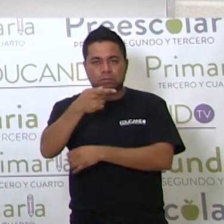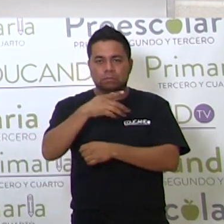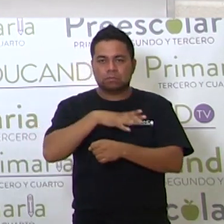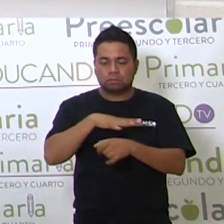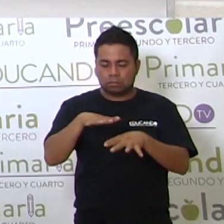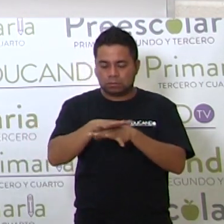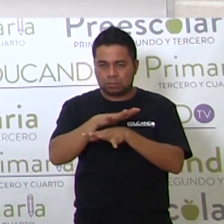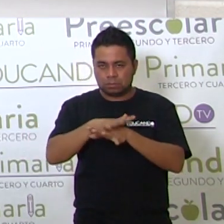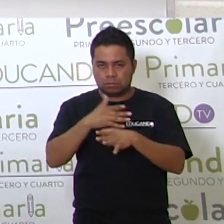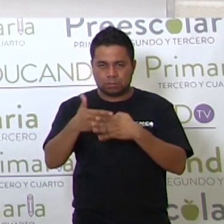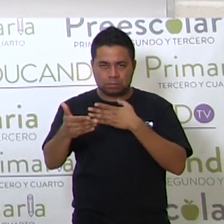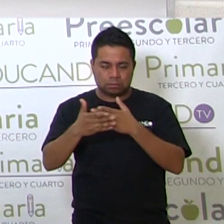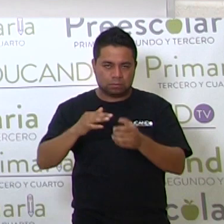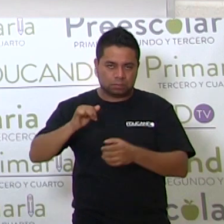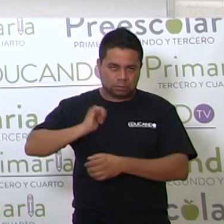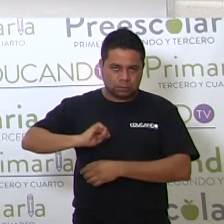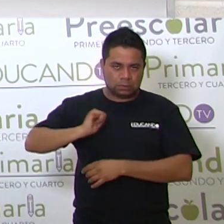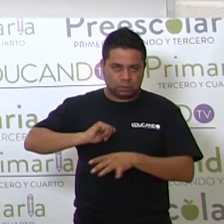arte prehispánico.